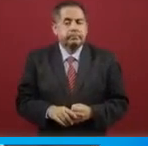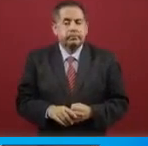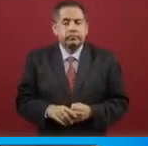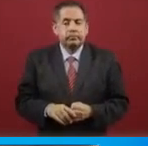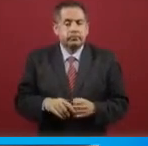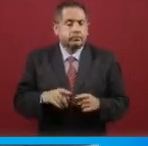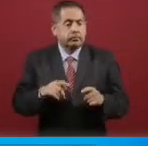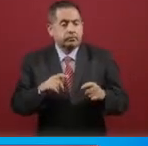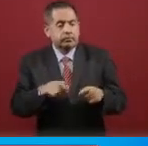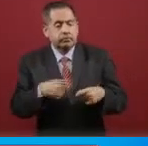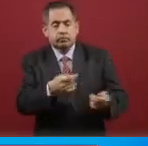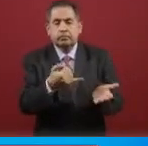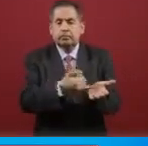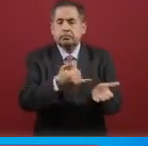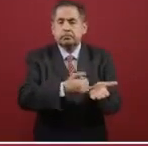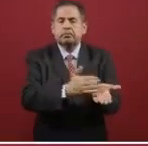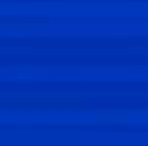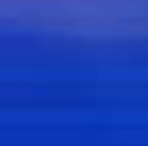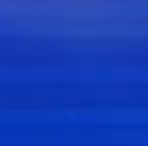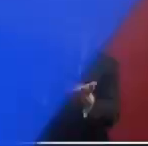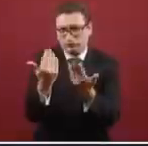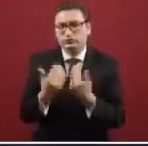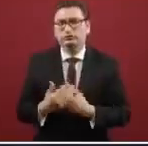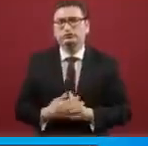gobierno es el rescate del pueblo de México.